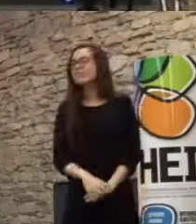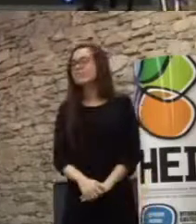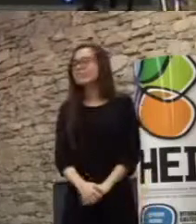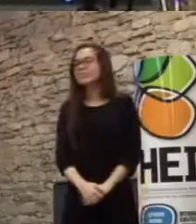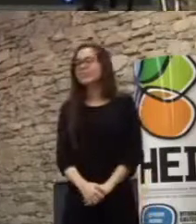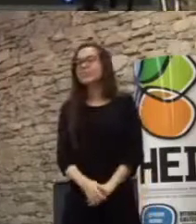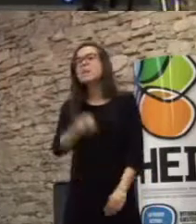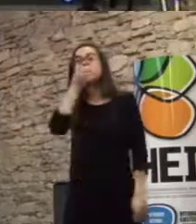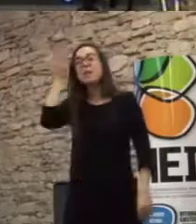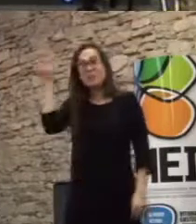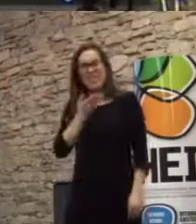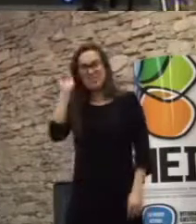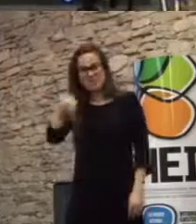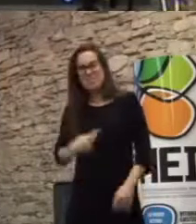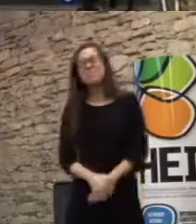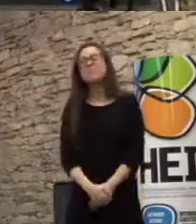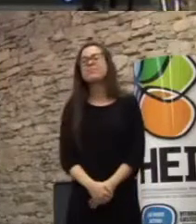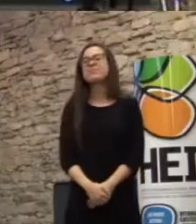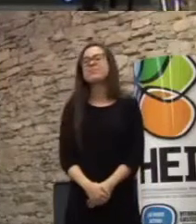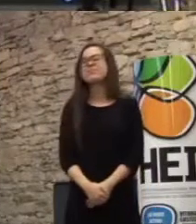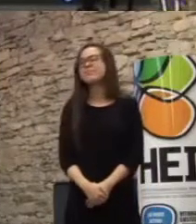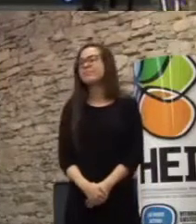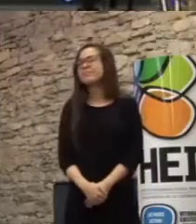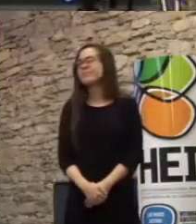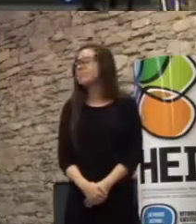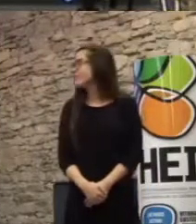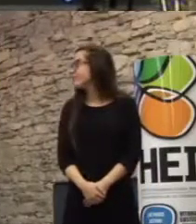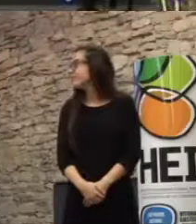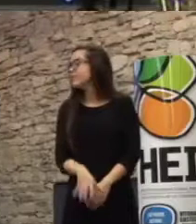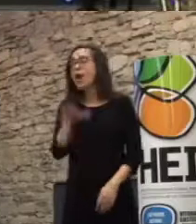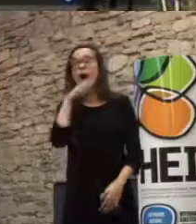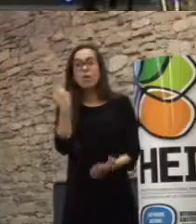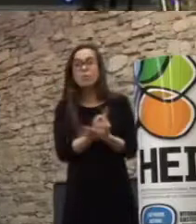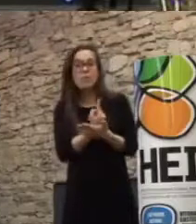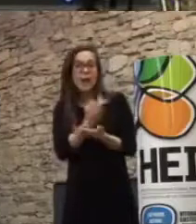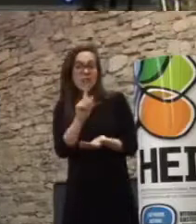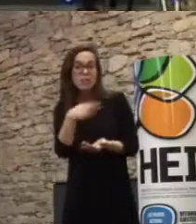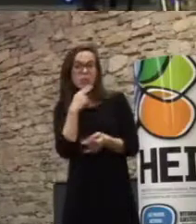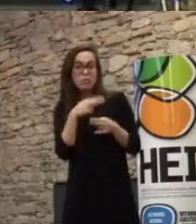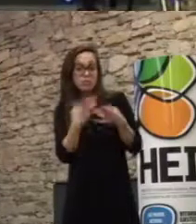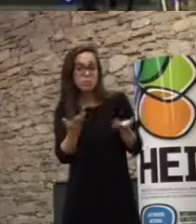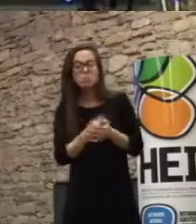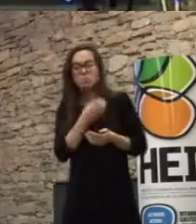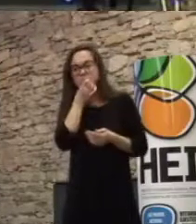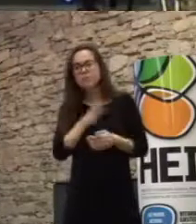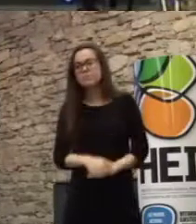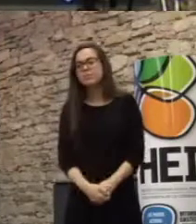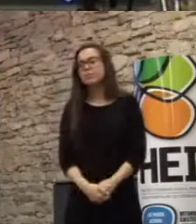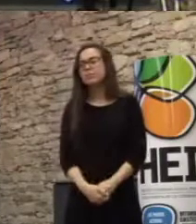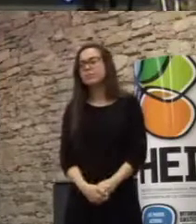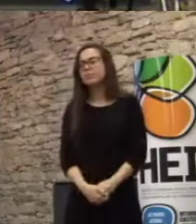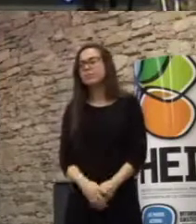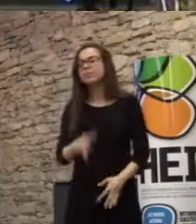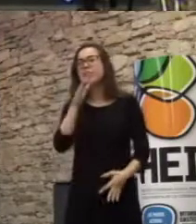bienvenidos también más pero también será esto en ahora en primarias en problemas y entonces vamos a ver las